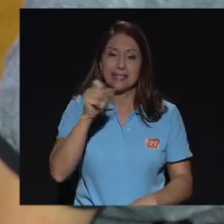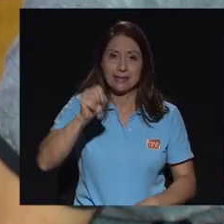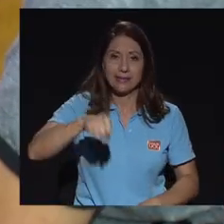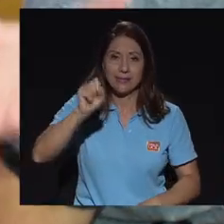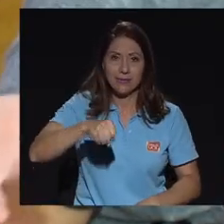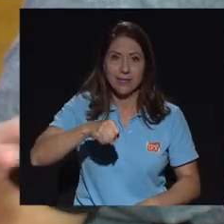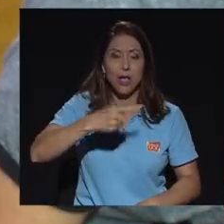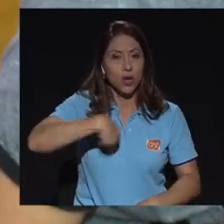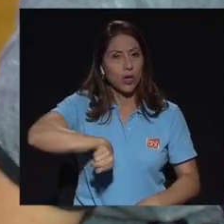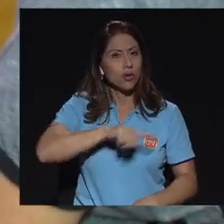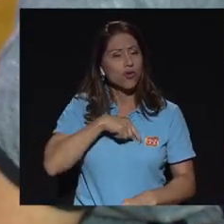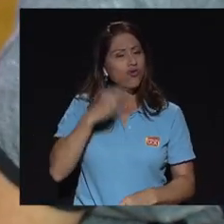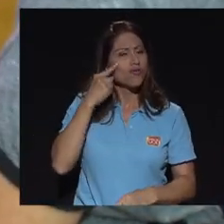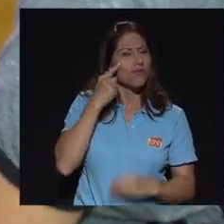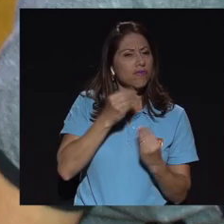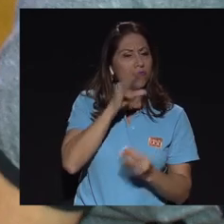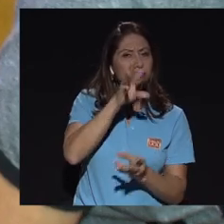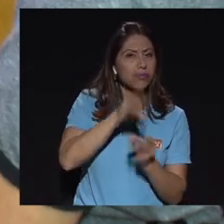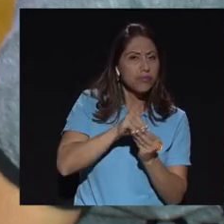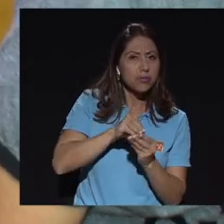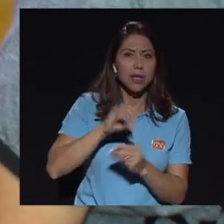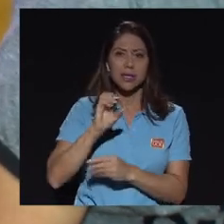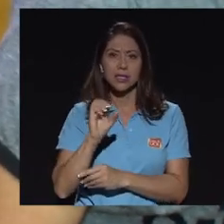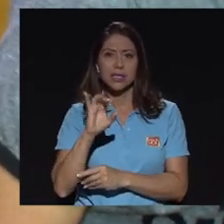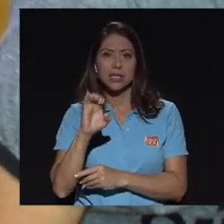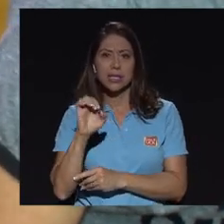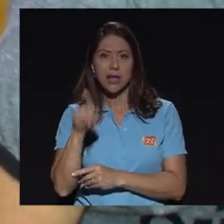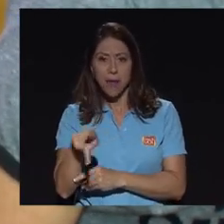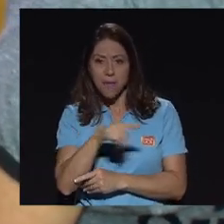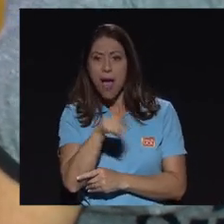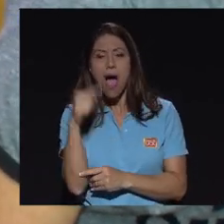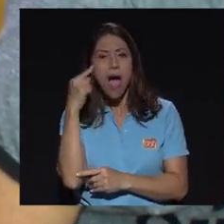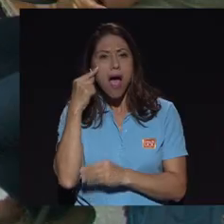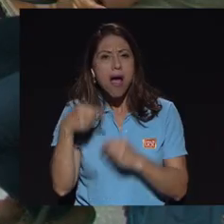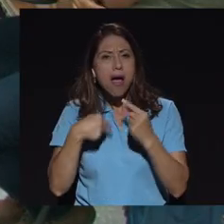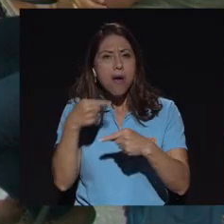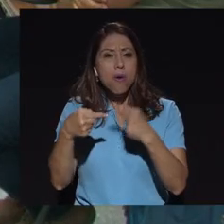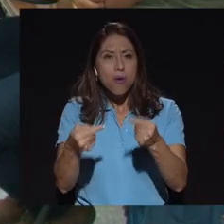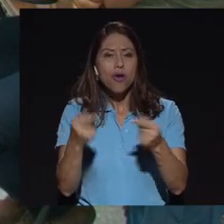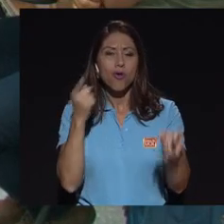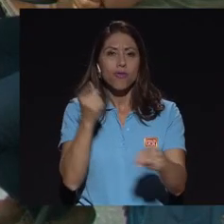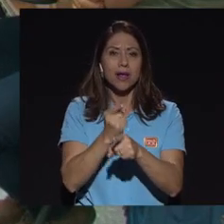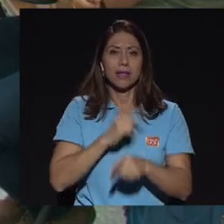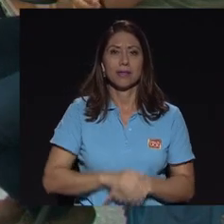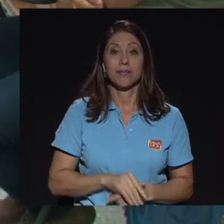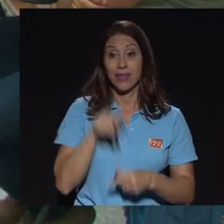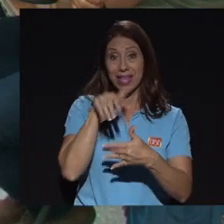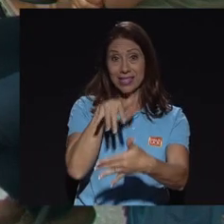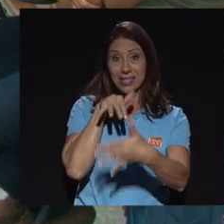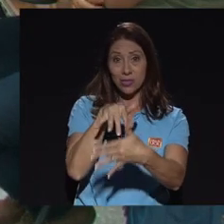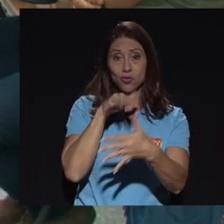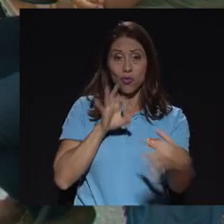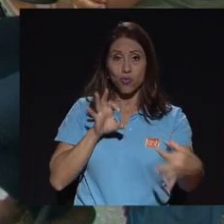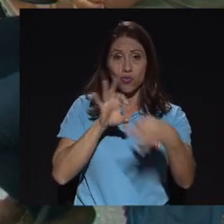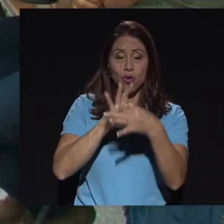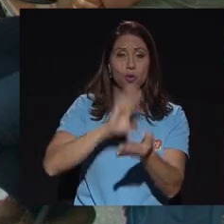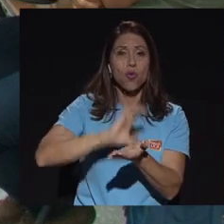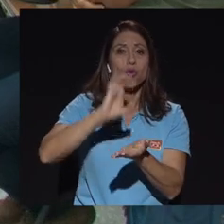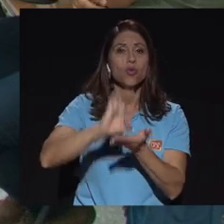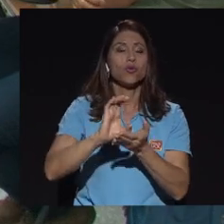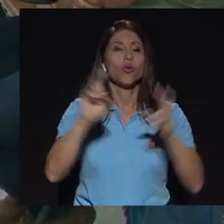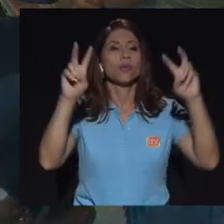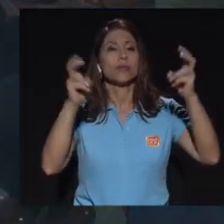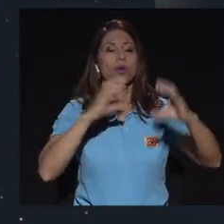nuestras proyecciones y las proyecciones del CIEP fueron correctas, ¿verdad? Este estudio se realizó en el marco del curso de comunicación